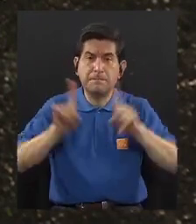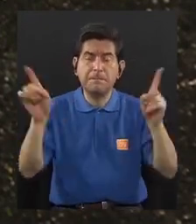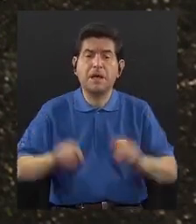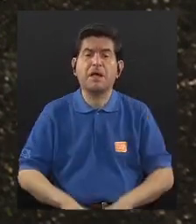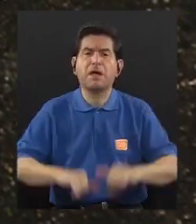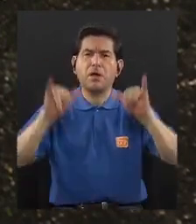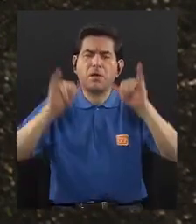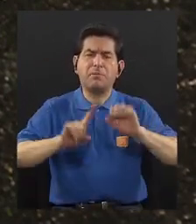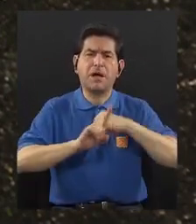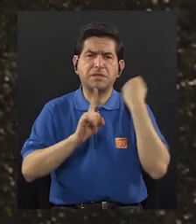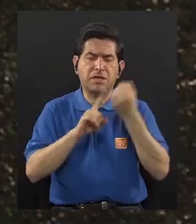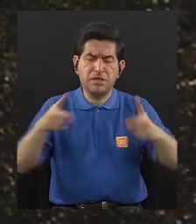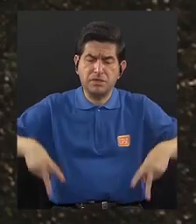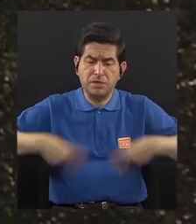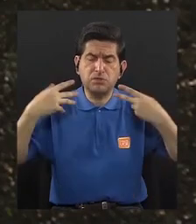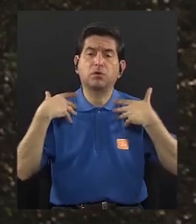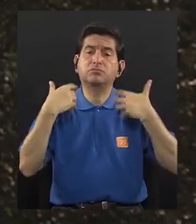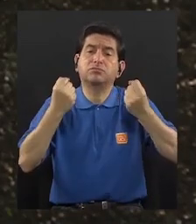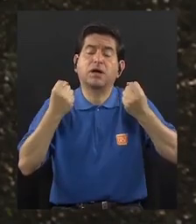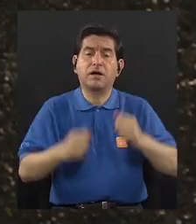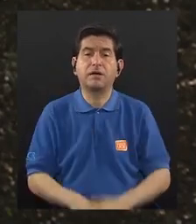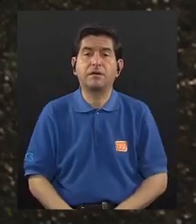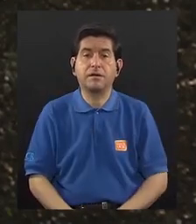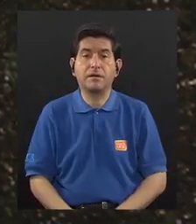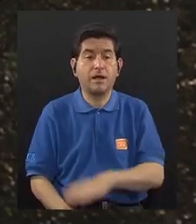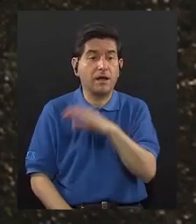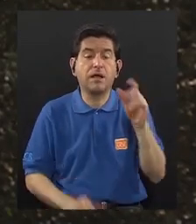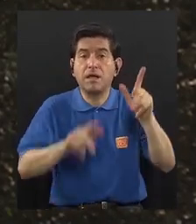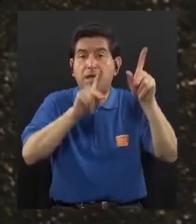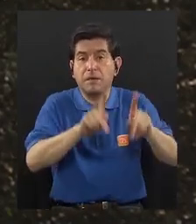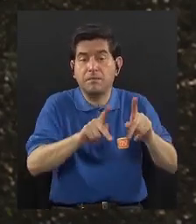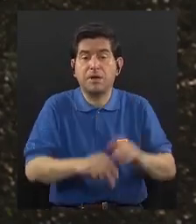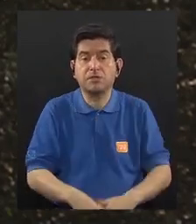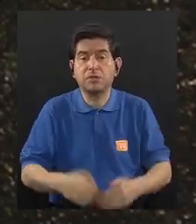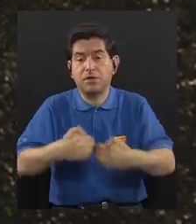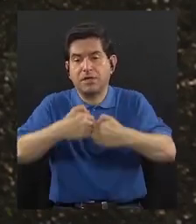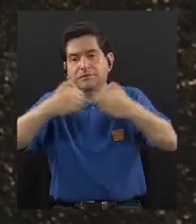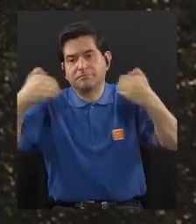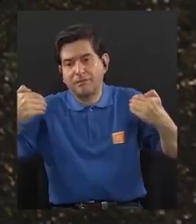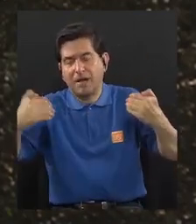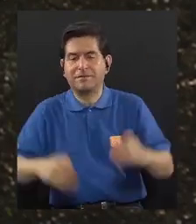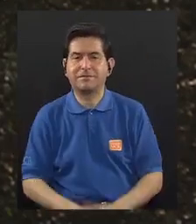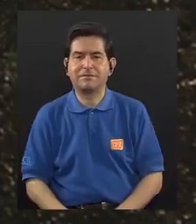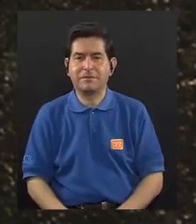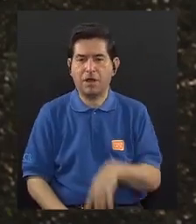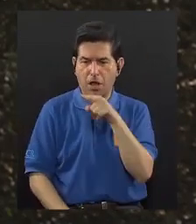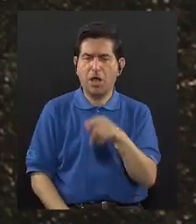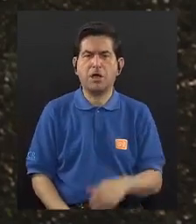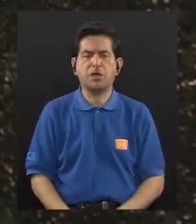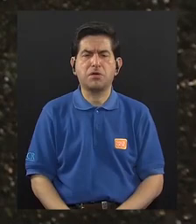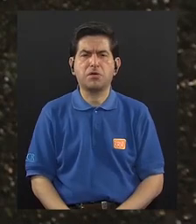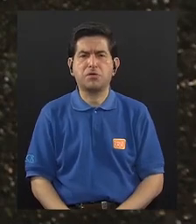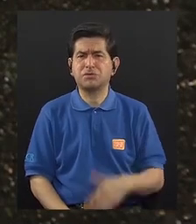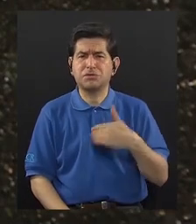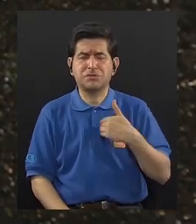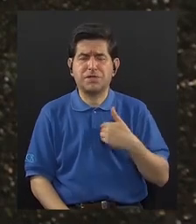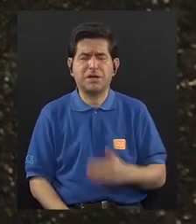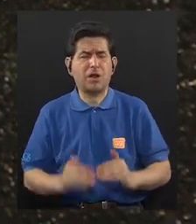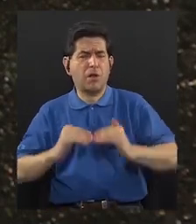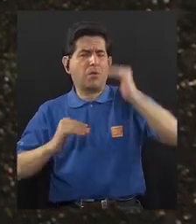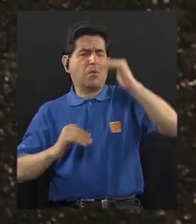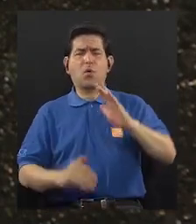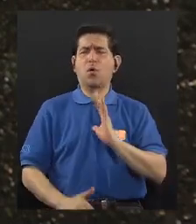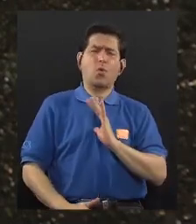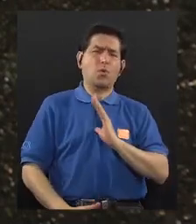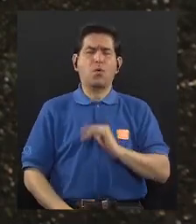y sin embargo mantienen una condición de vida sana y gente por lo tanto en el otro lado de la moneda que tiene que vive digamos con la máxima